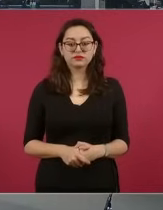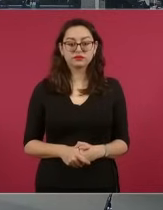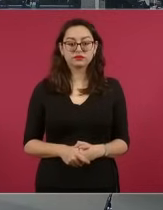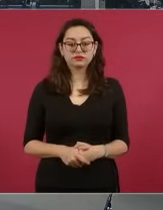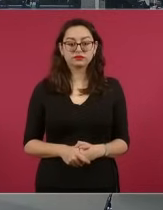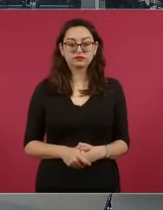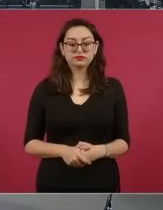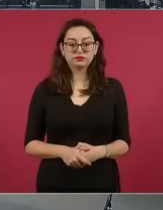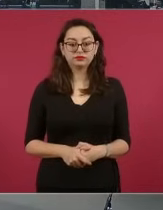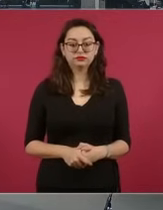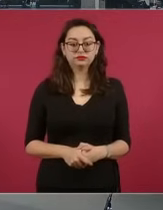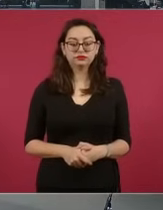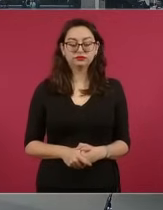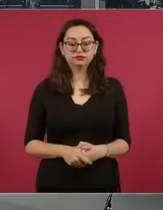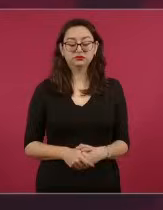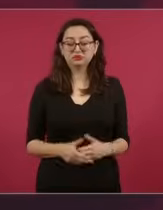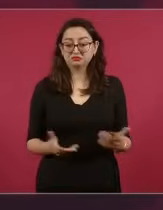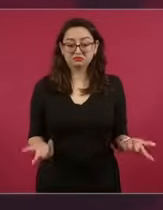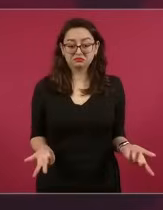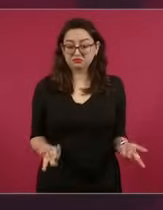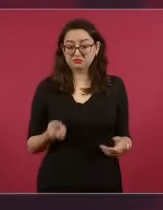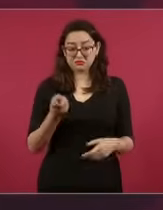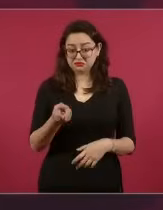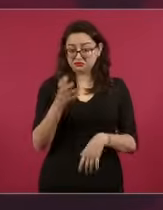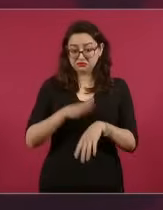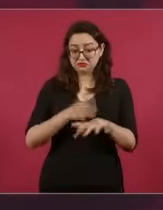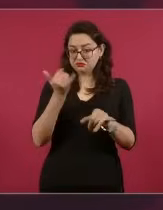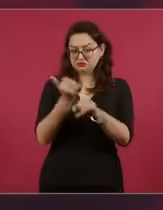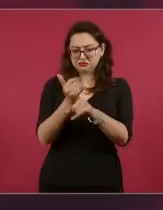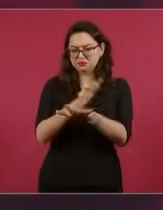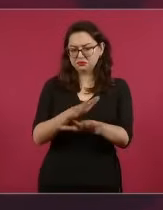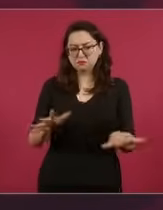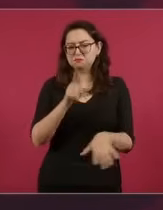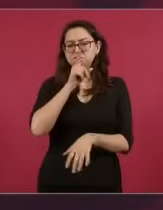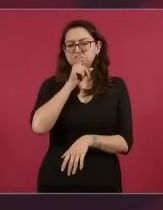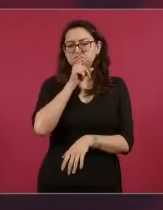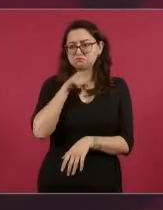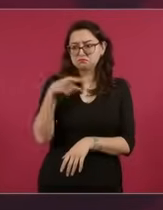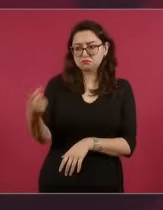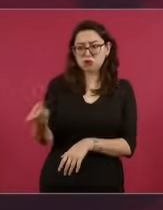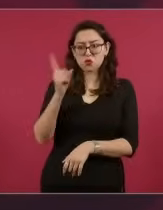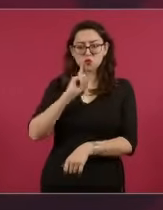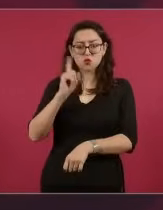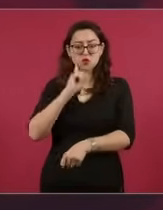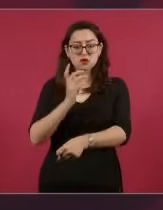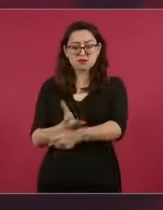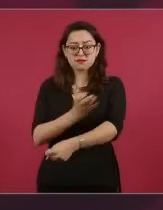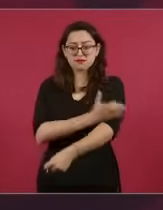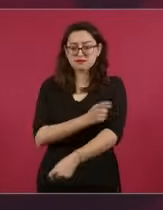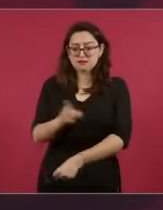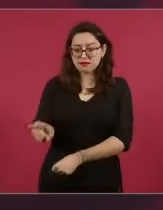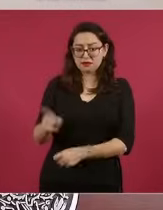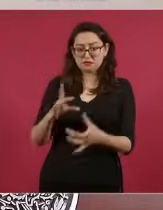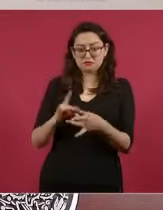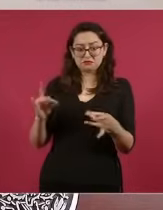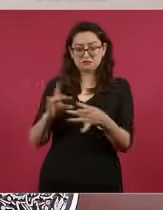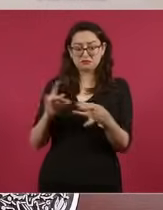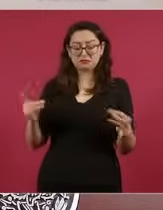No tengo mayor información, nada más lo que comentó la compañera, un